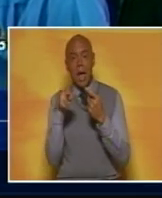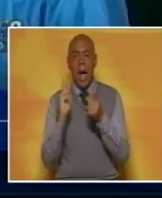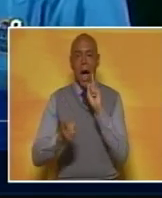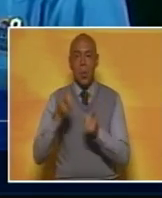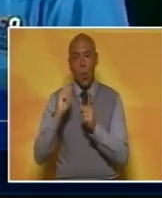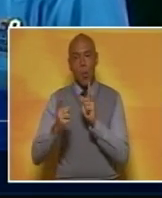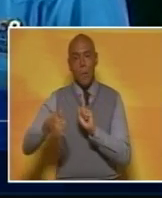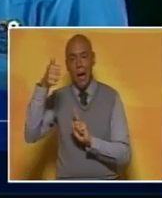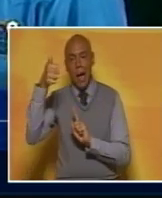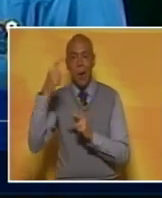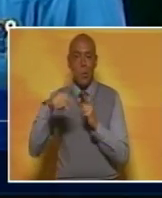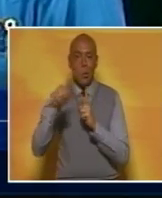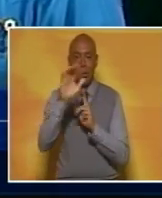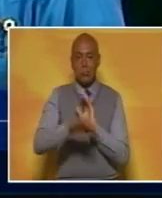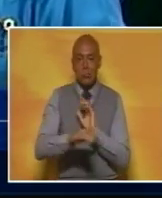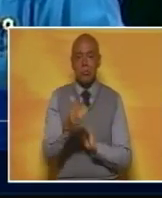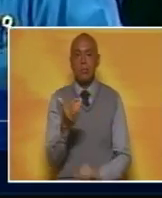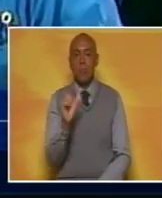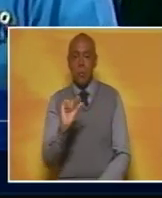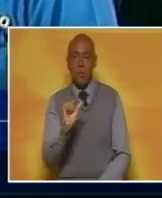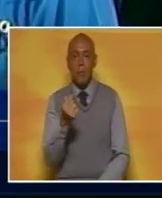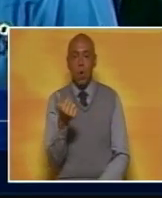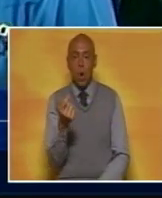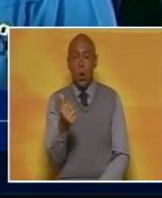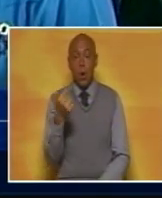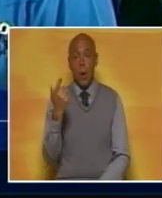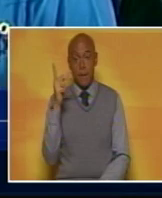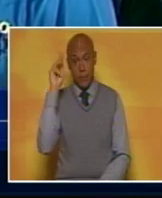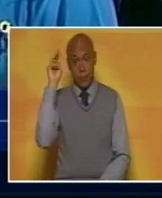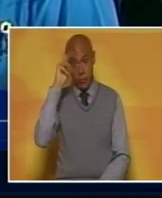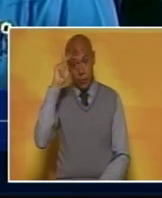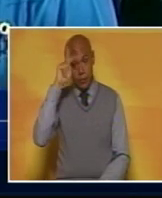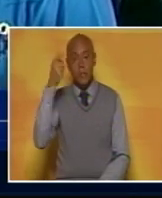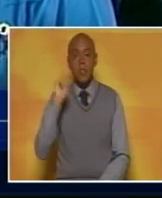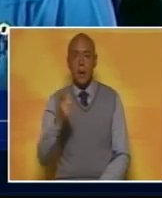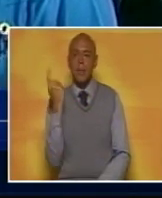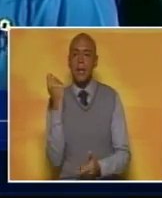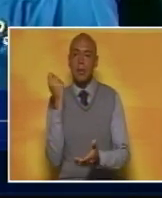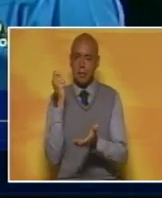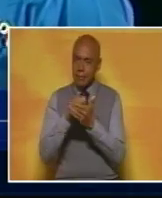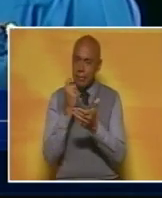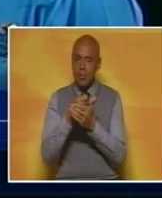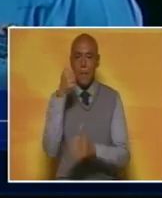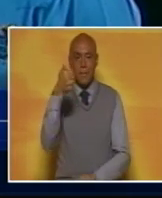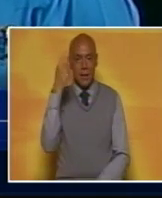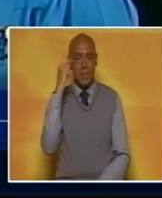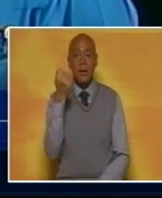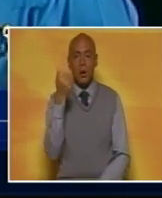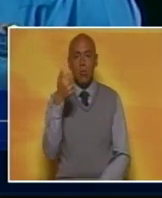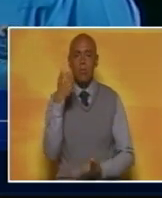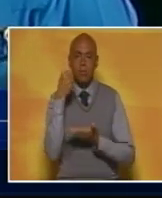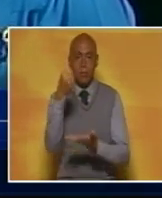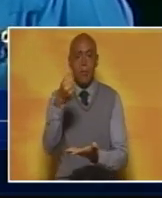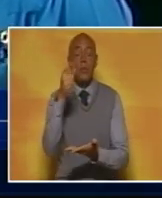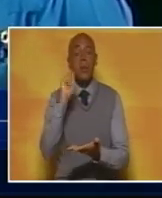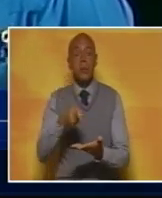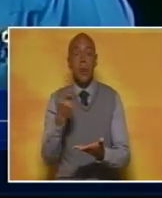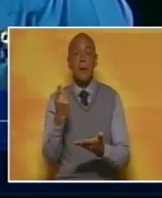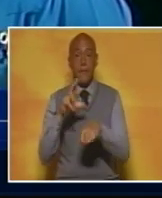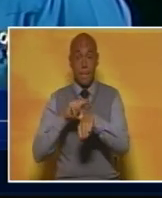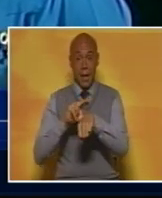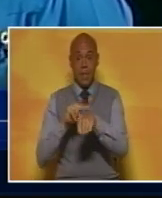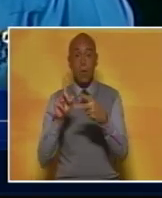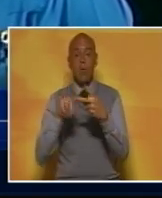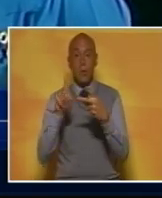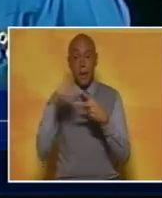otros. El maestro merece mucho más sueldo, más ingresos en una situación como esta, pero también lo merece el médico, lo